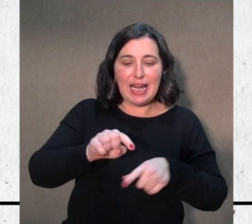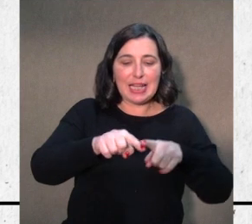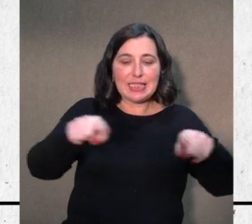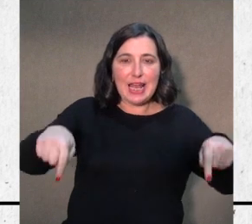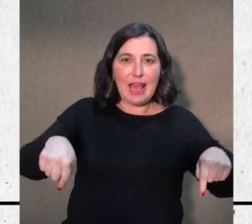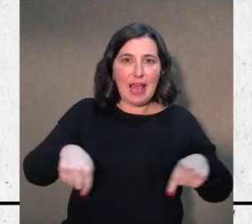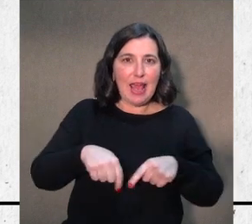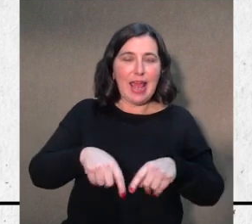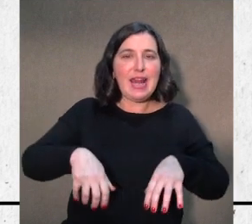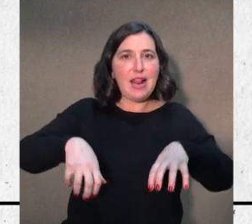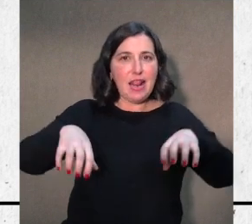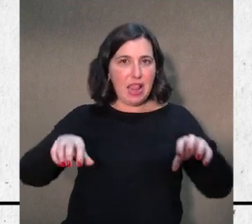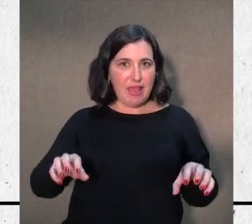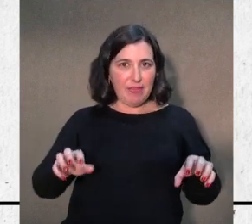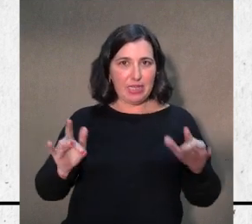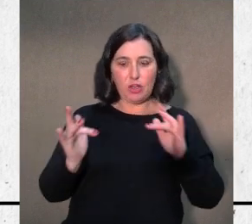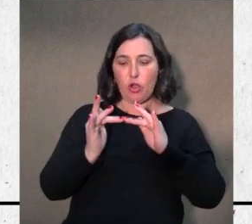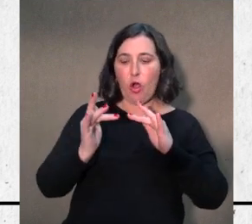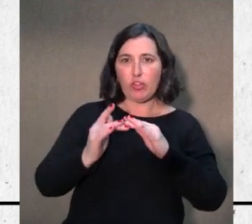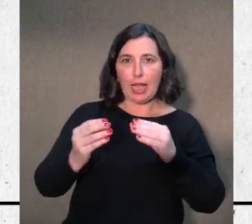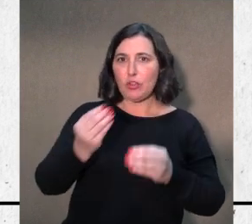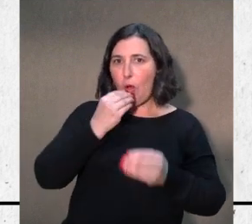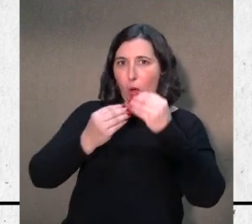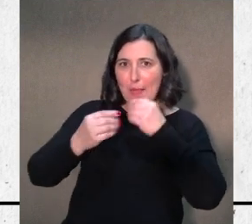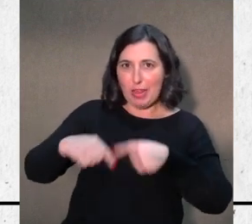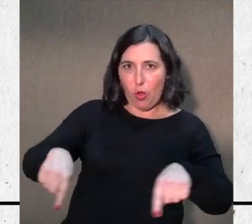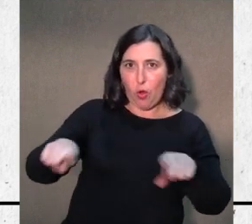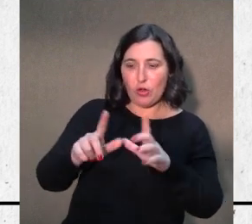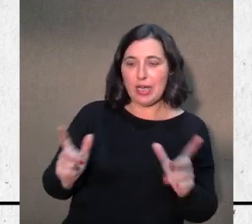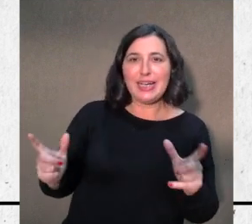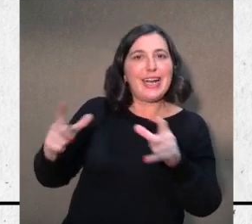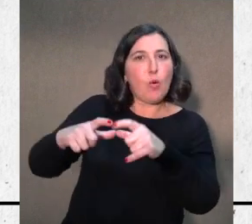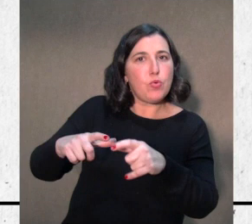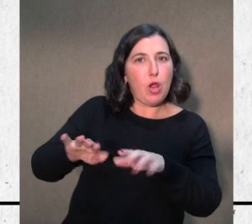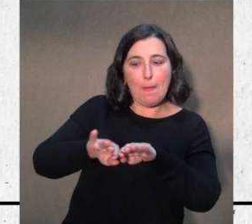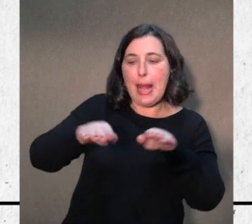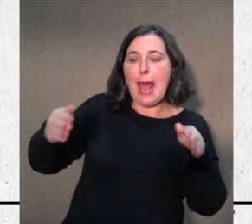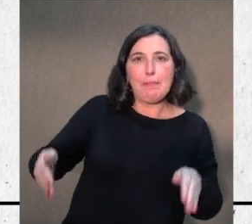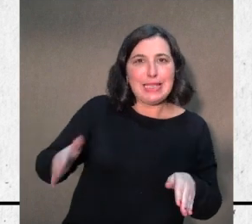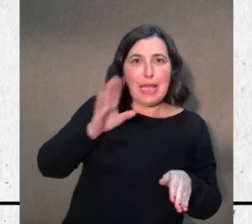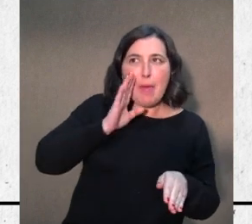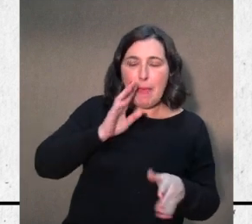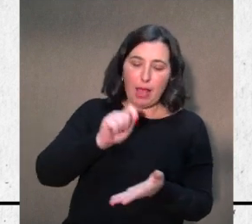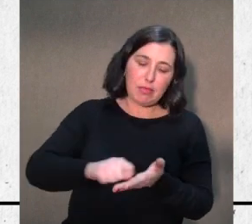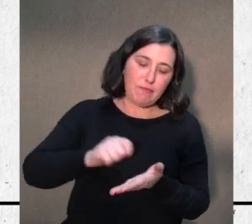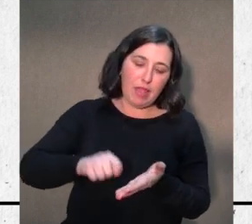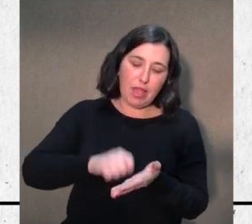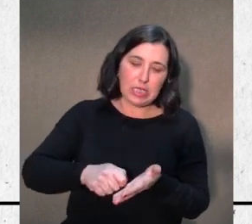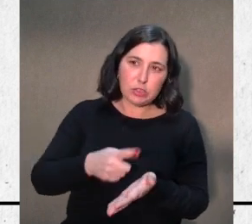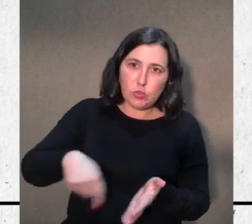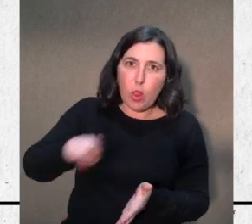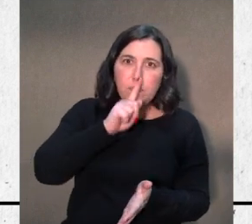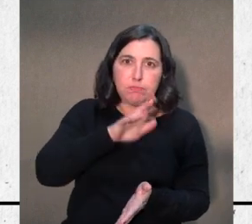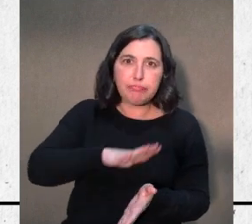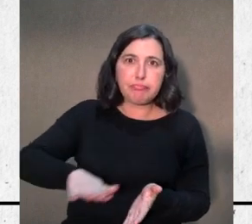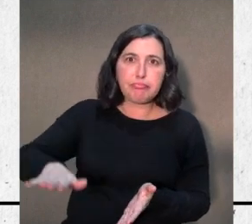reunidos con mi madre en la mesa haciendo los deberes, póngale, ¿no? Y entonces había que hacer silencio porque mi padre estaba dando clases. Y